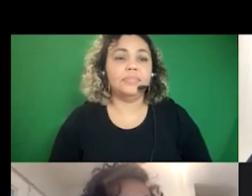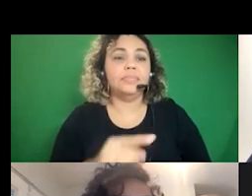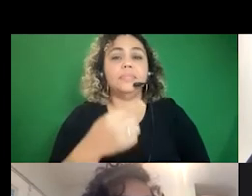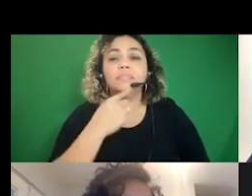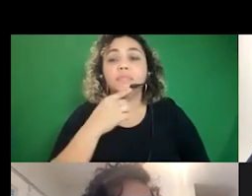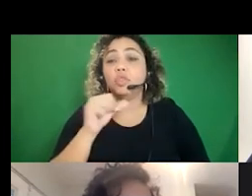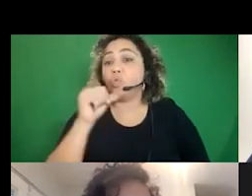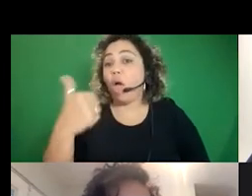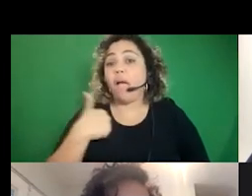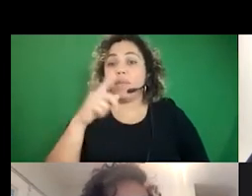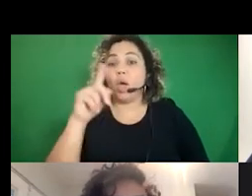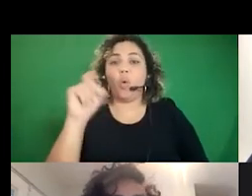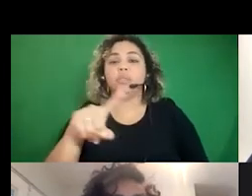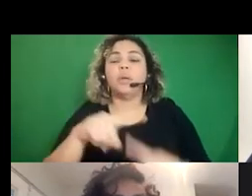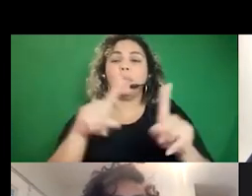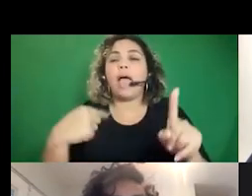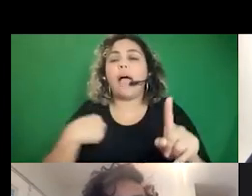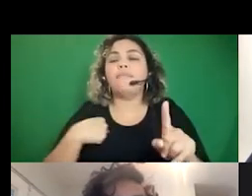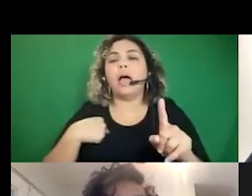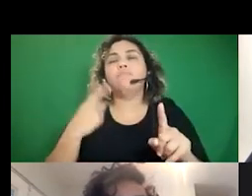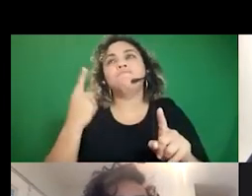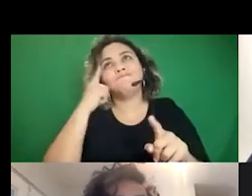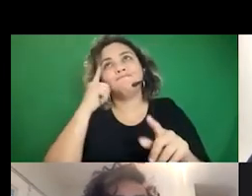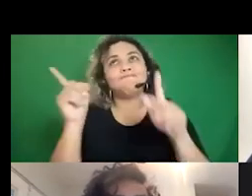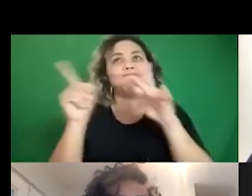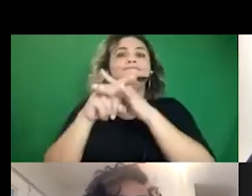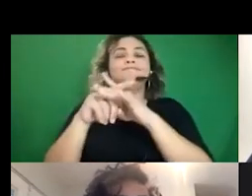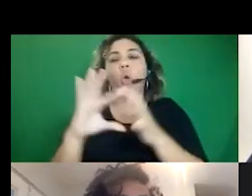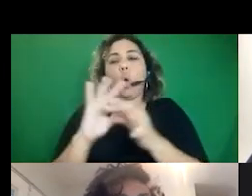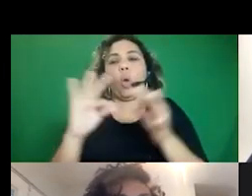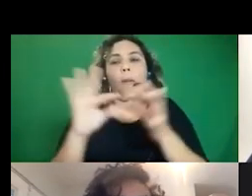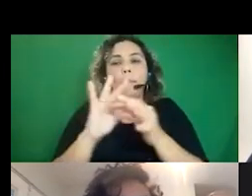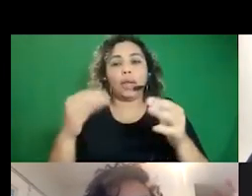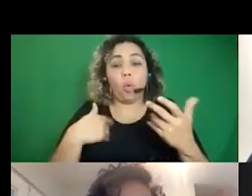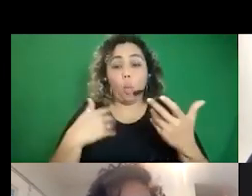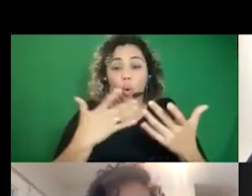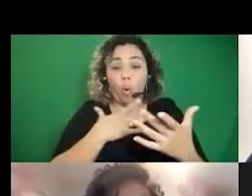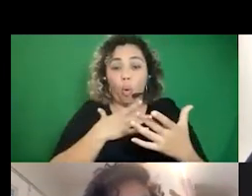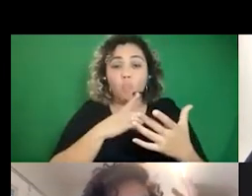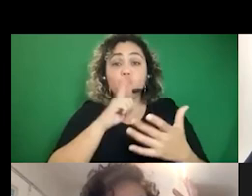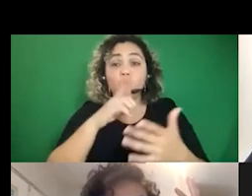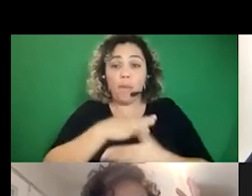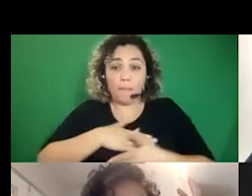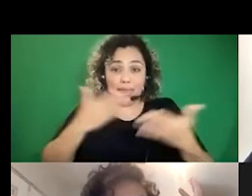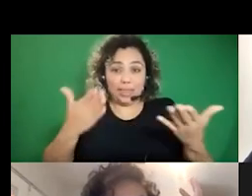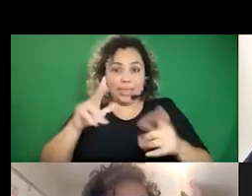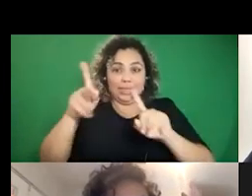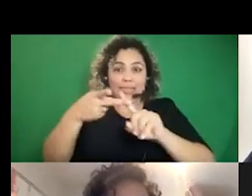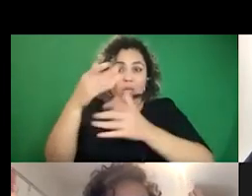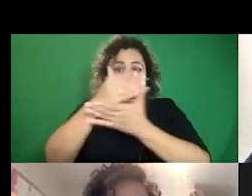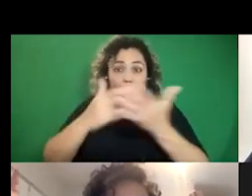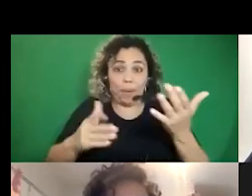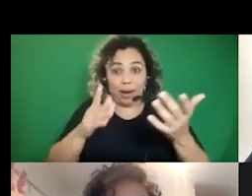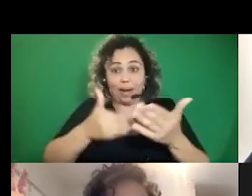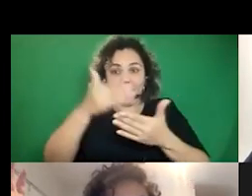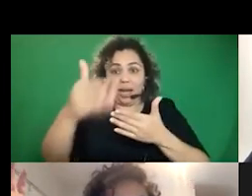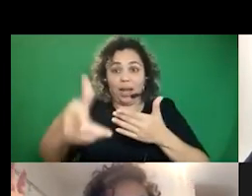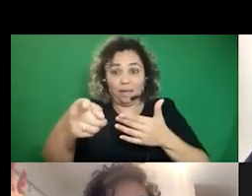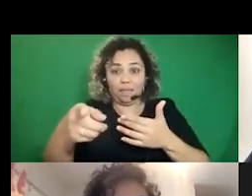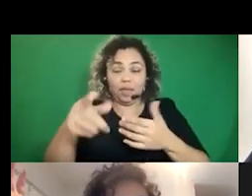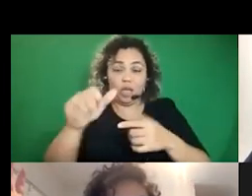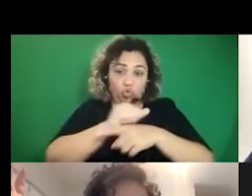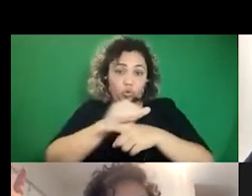no tengo una pregunta pero si un comentario que realmente agradecí la segunda